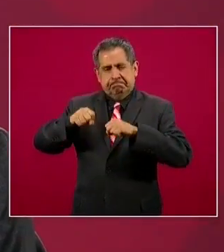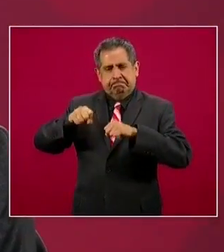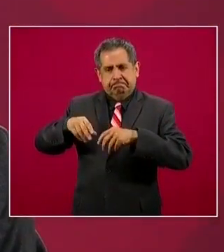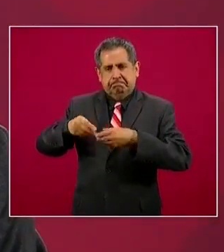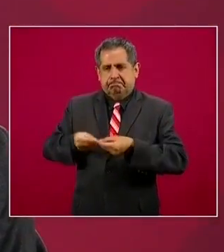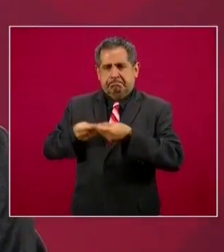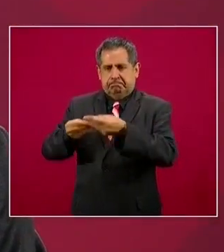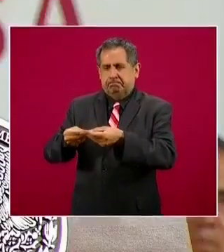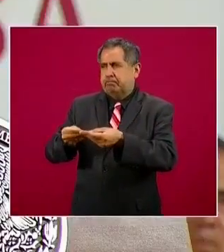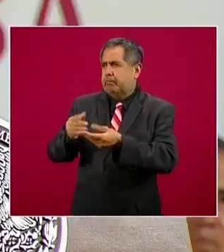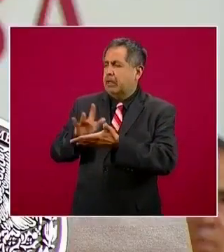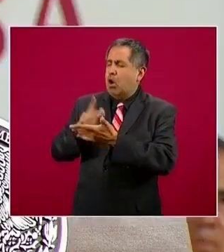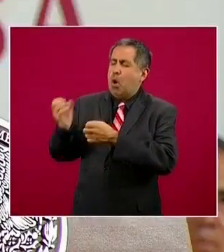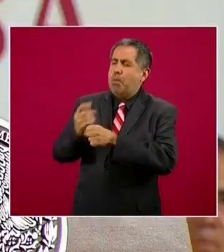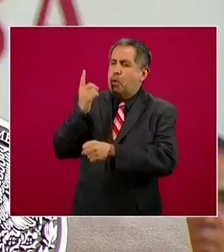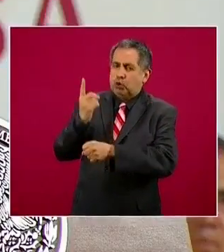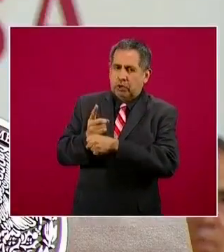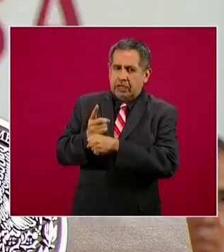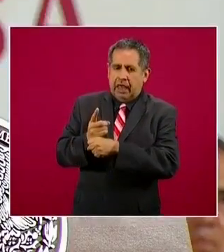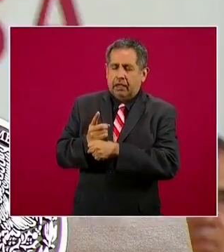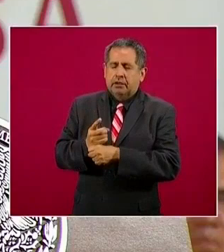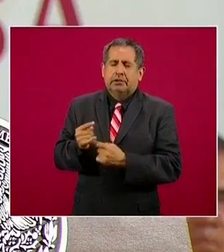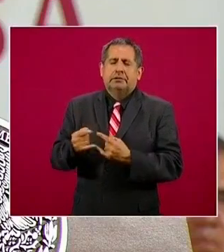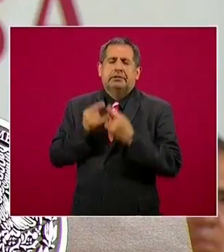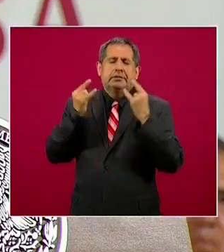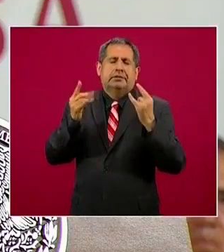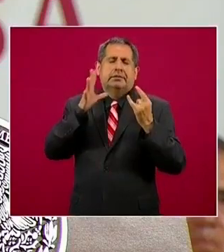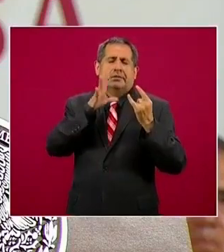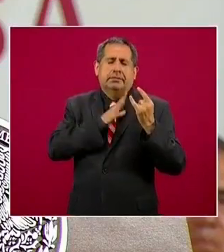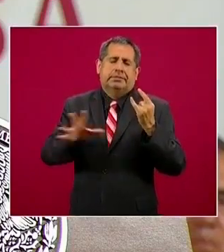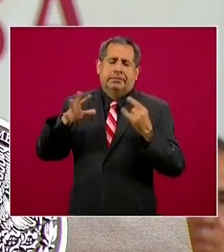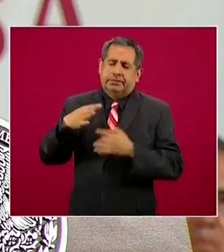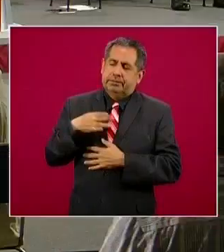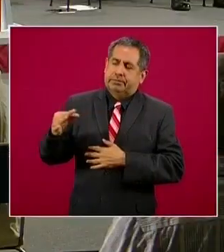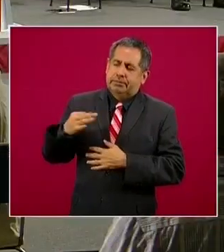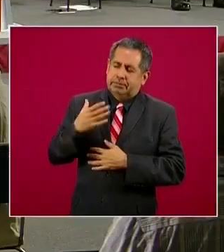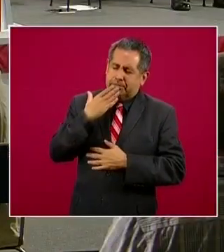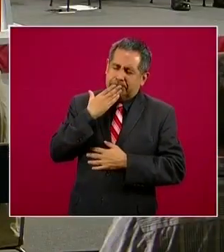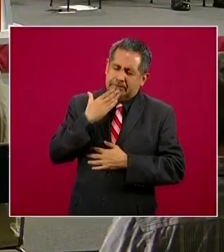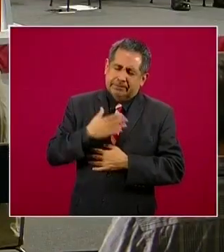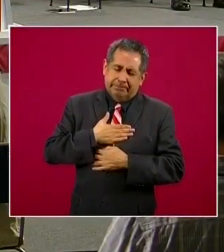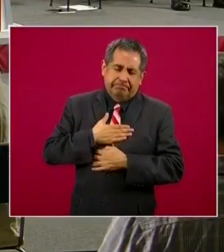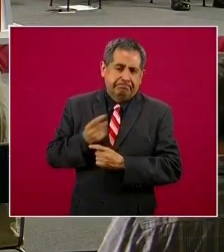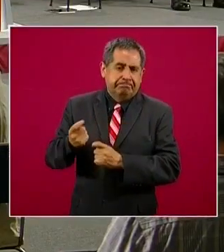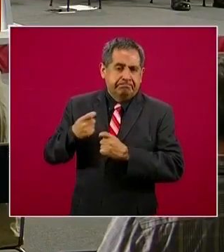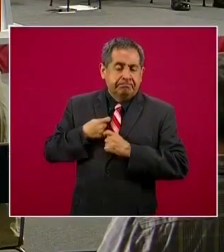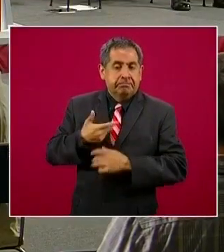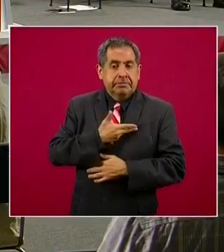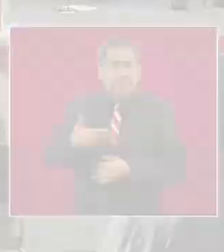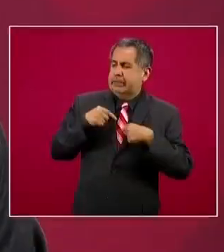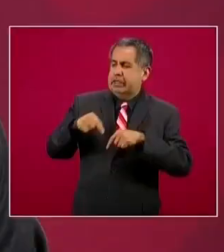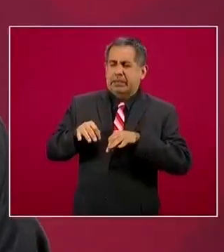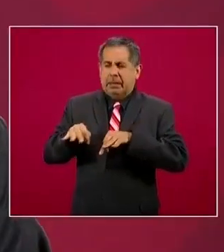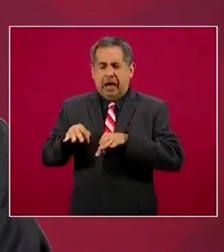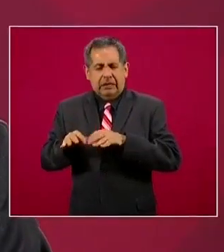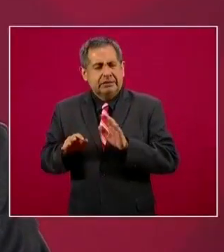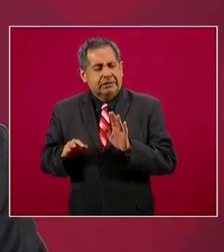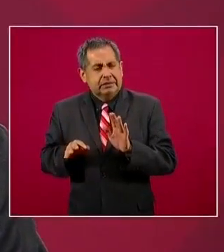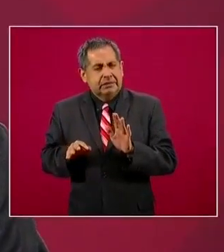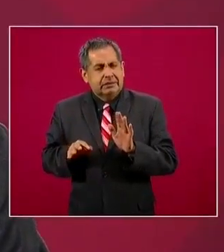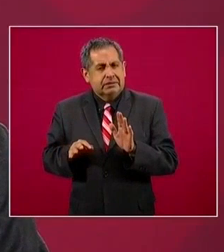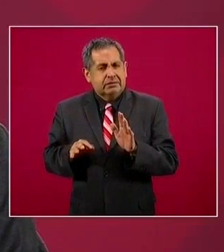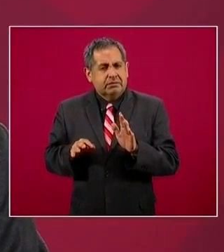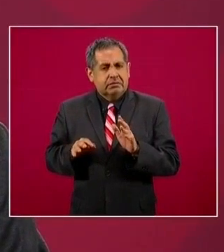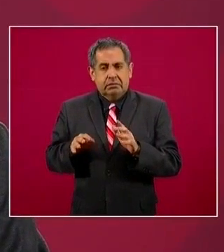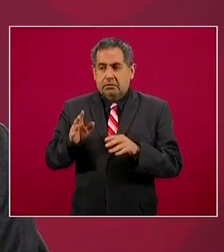esta oportunidad de carácter histórico que me brindó el presidente de la República. Así